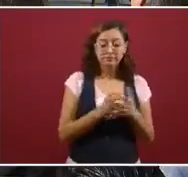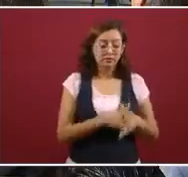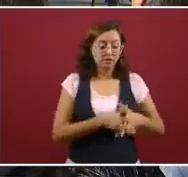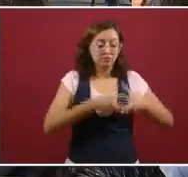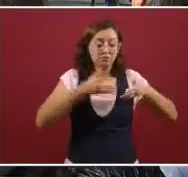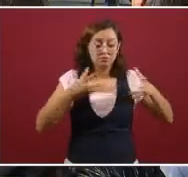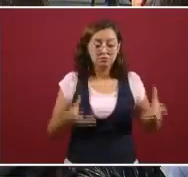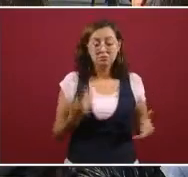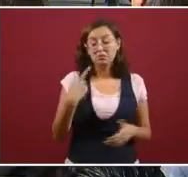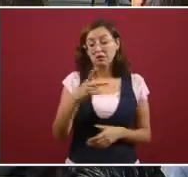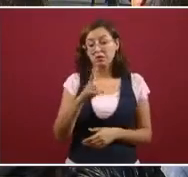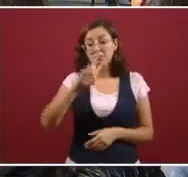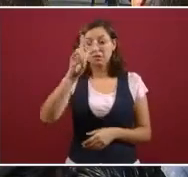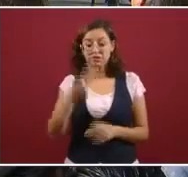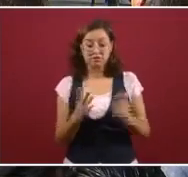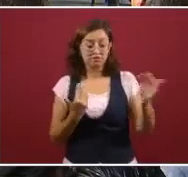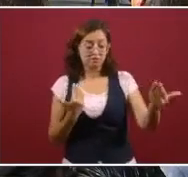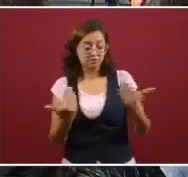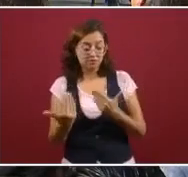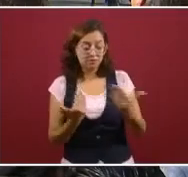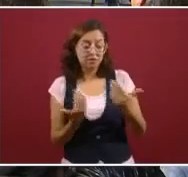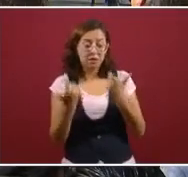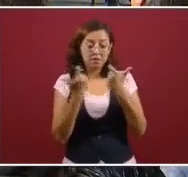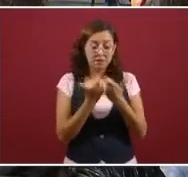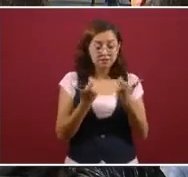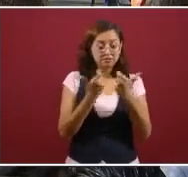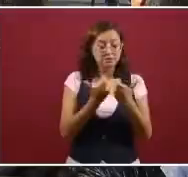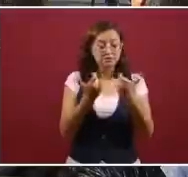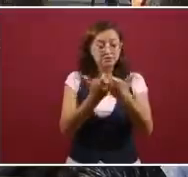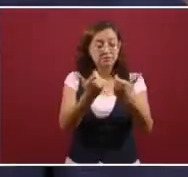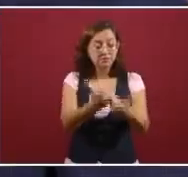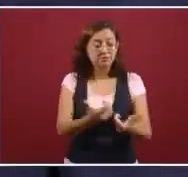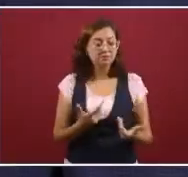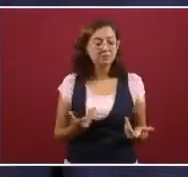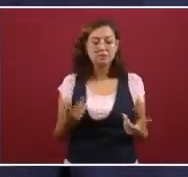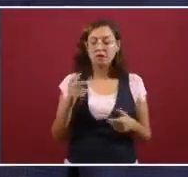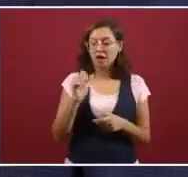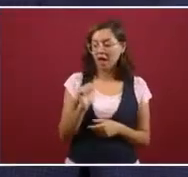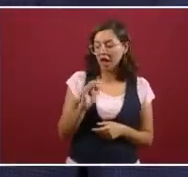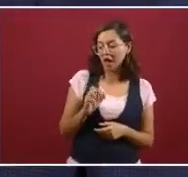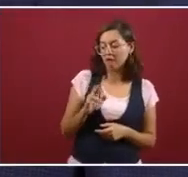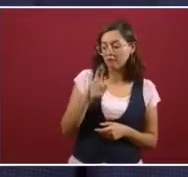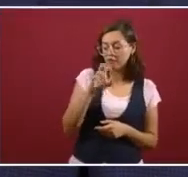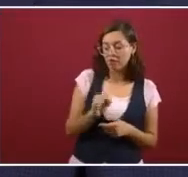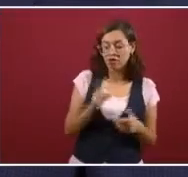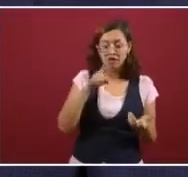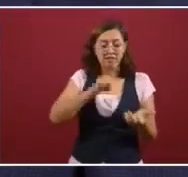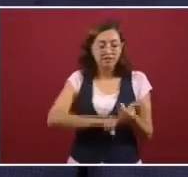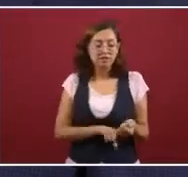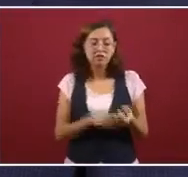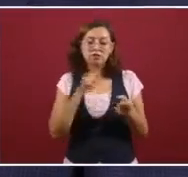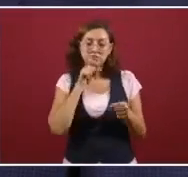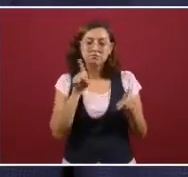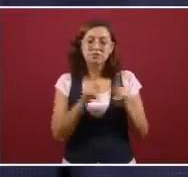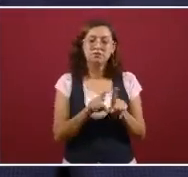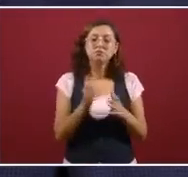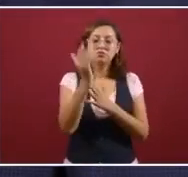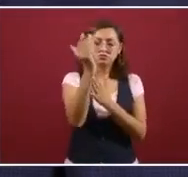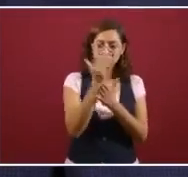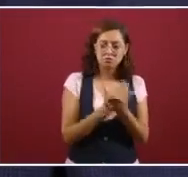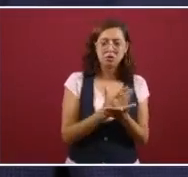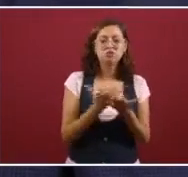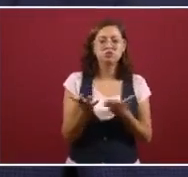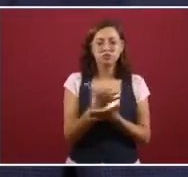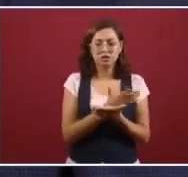La verdad es que cuando tú ves en pesos constantes lo que ha pasado con las utilidades de las Afores, pues va de la mano de una disminución de estas